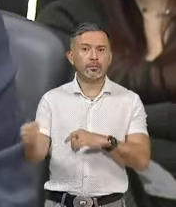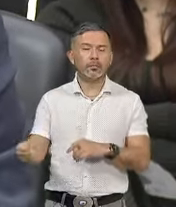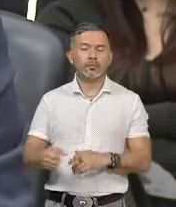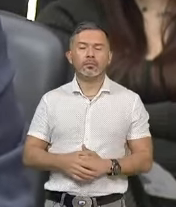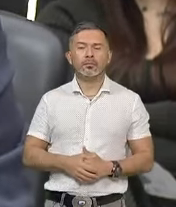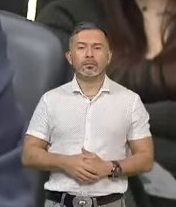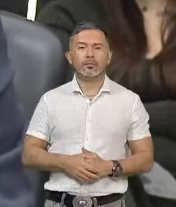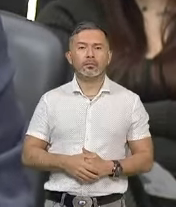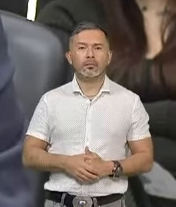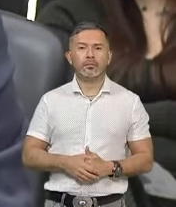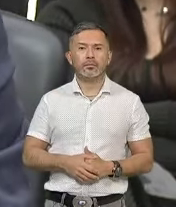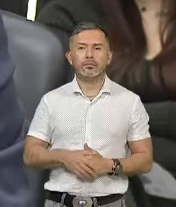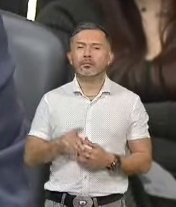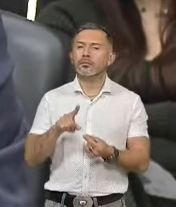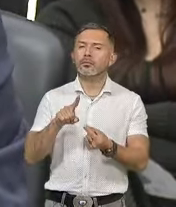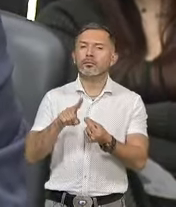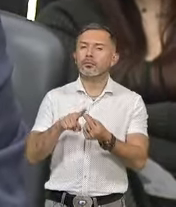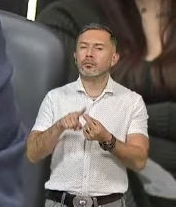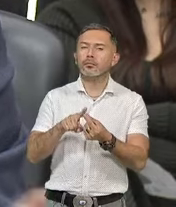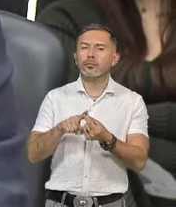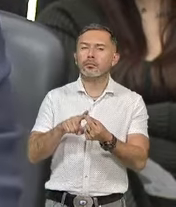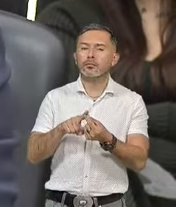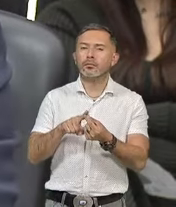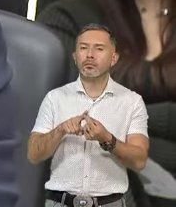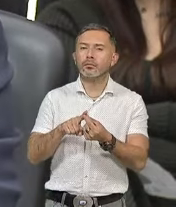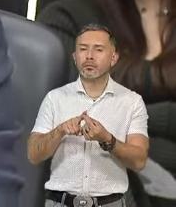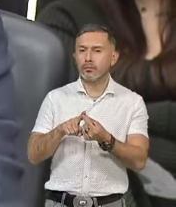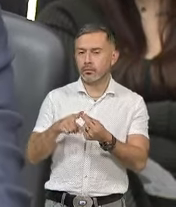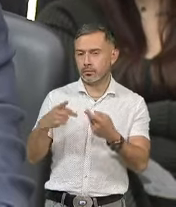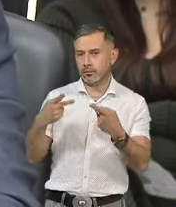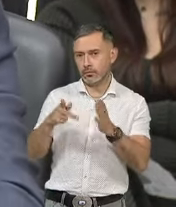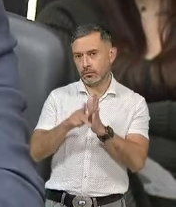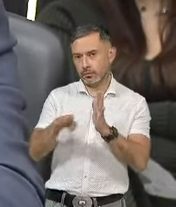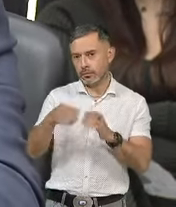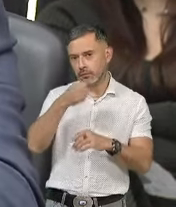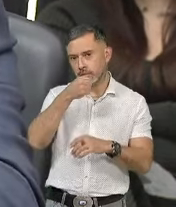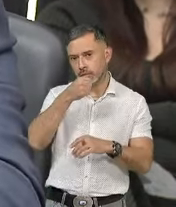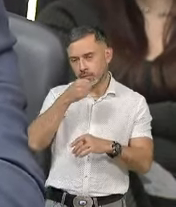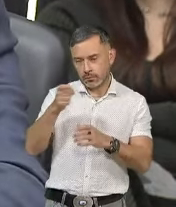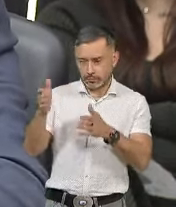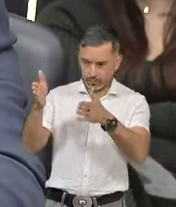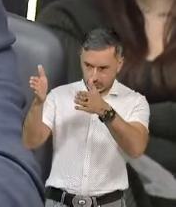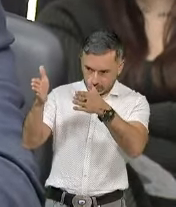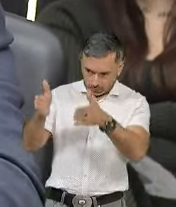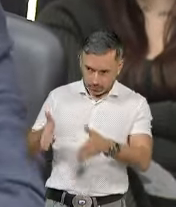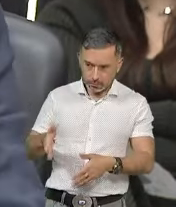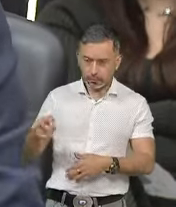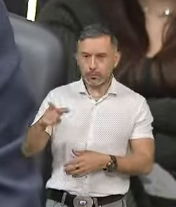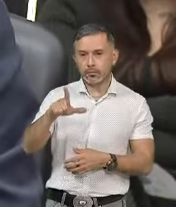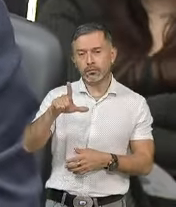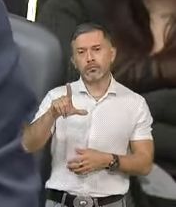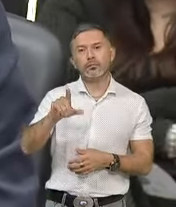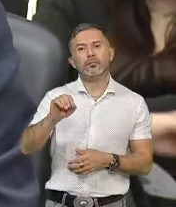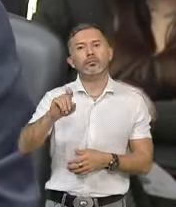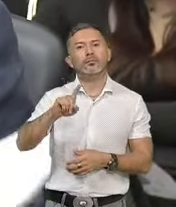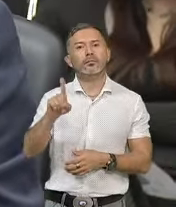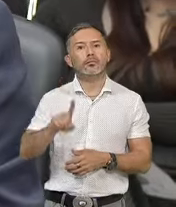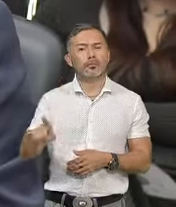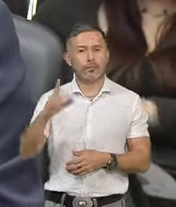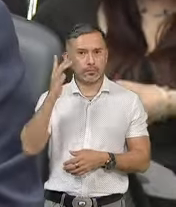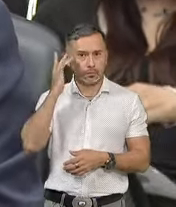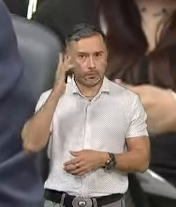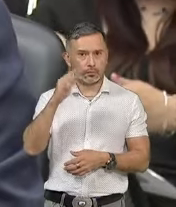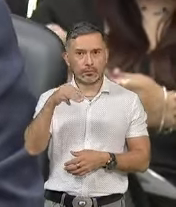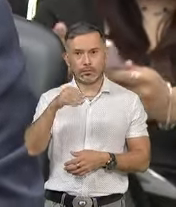aquí del comunicador periodista López sa